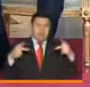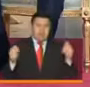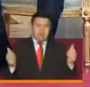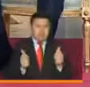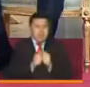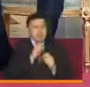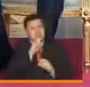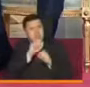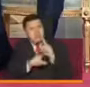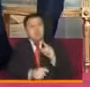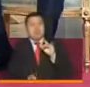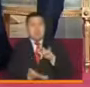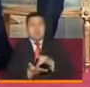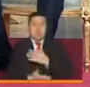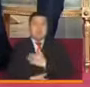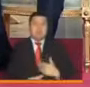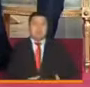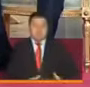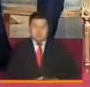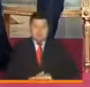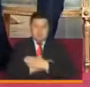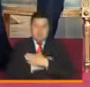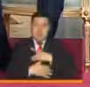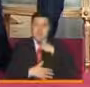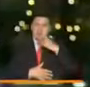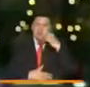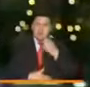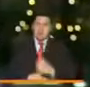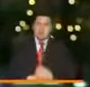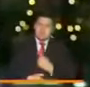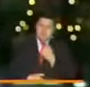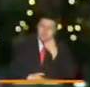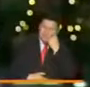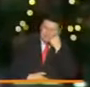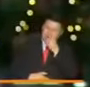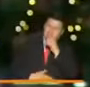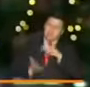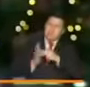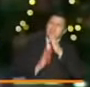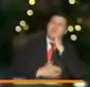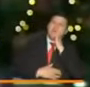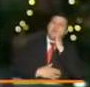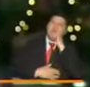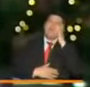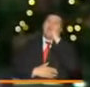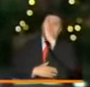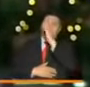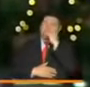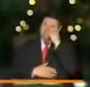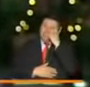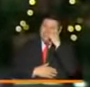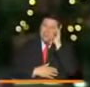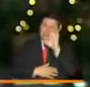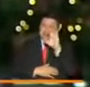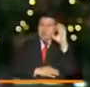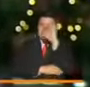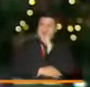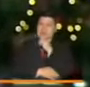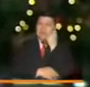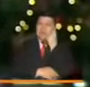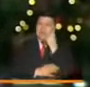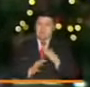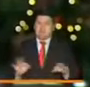donde participó el presidente de la República, Iván Duque. Pensar en el futuro, pensar en el país y entender